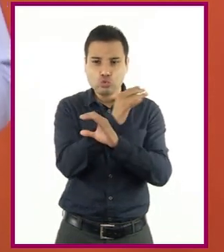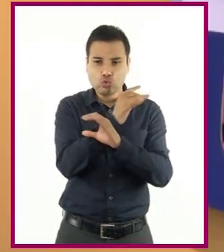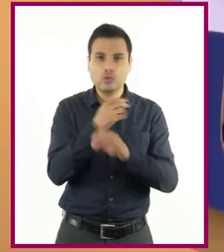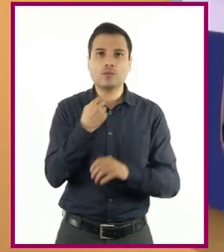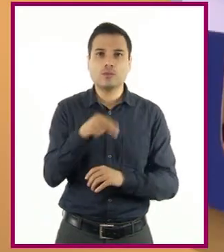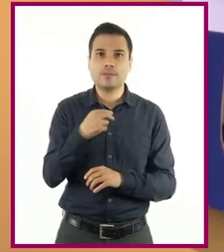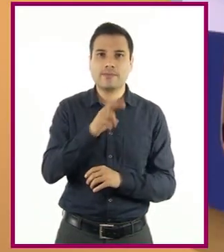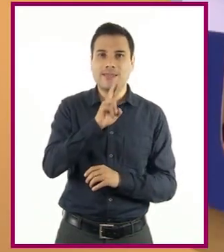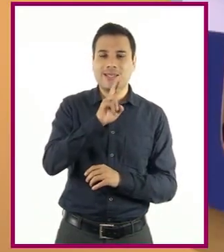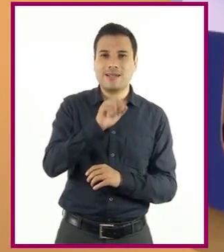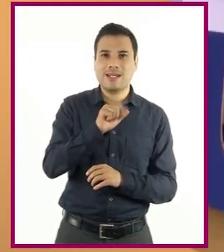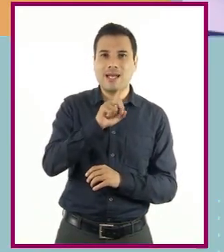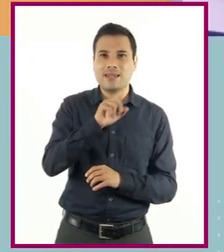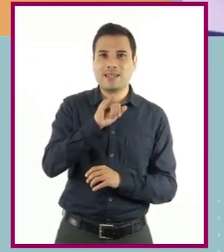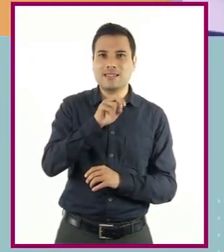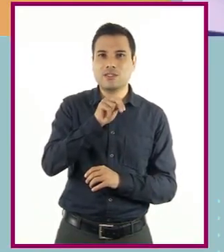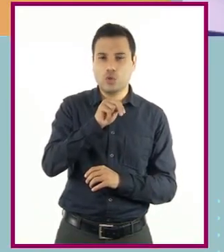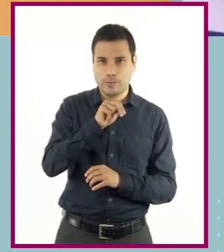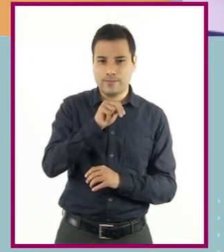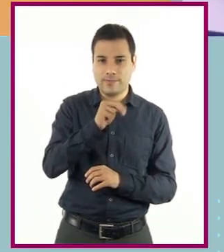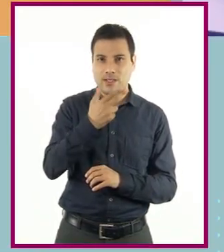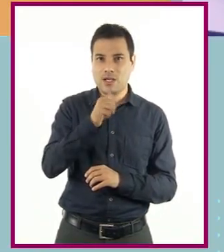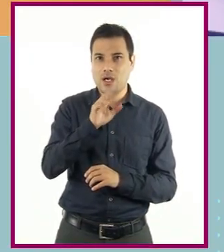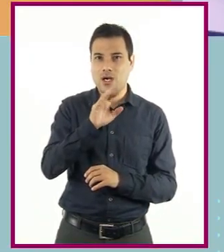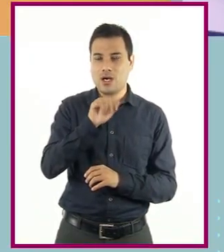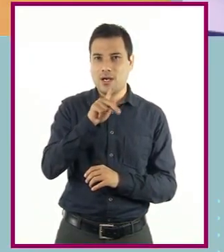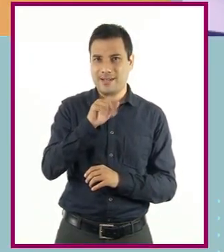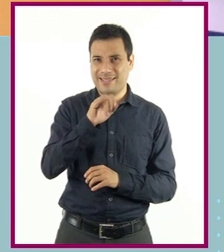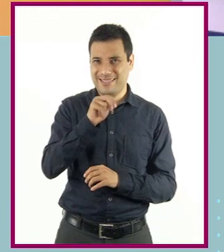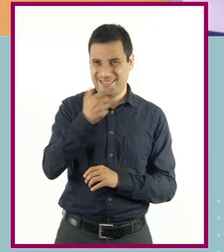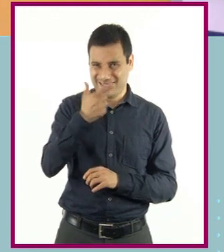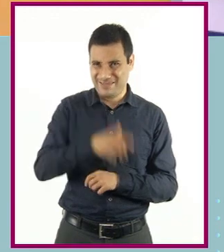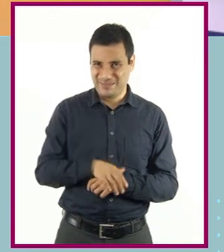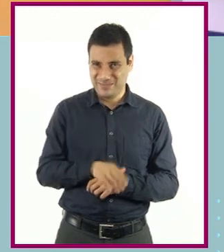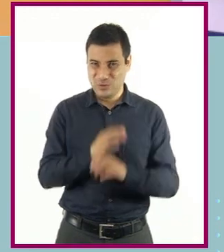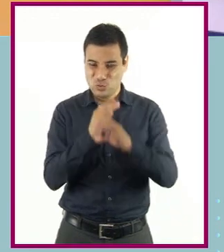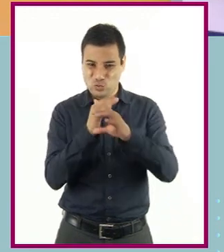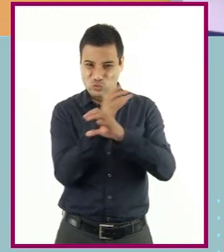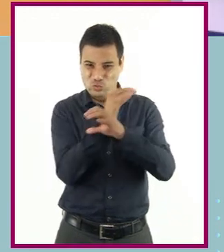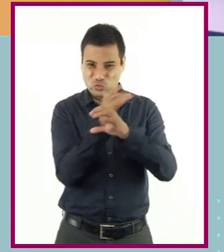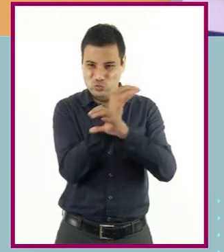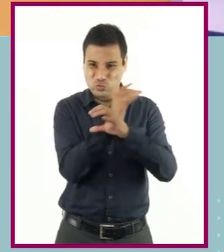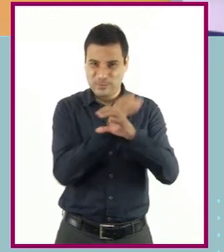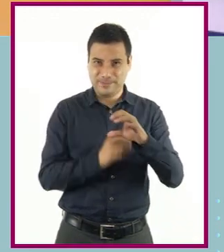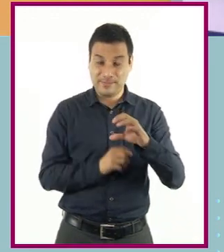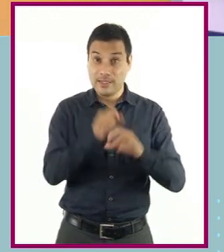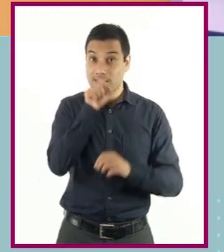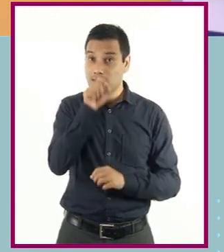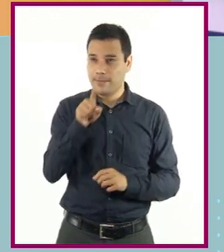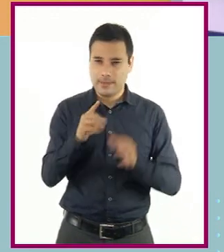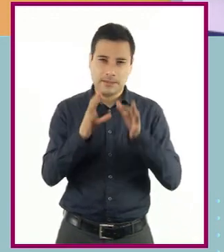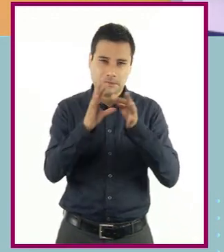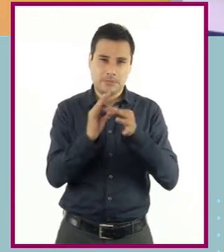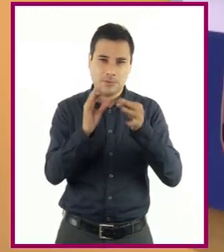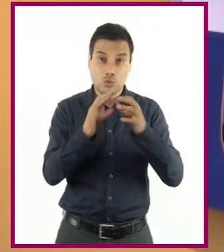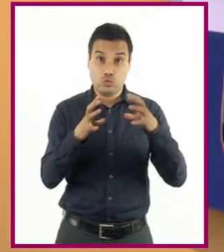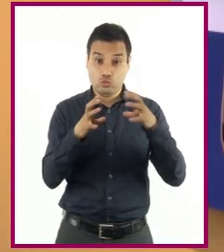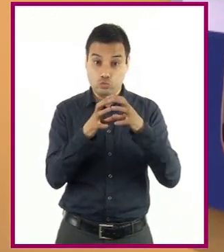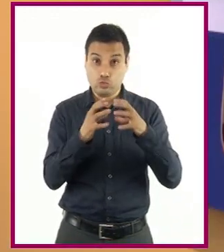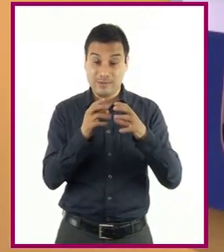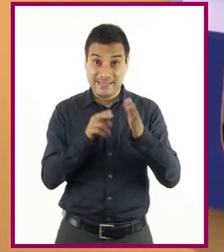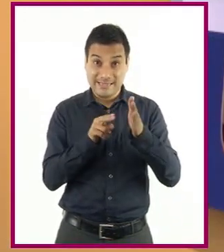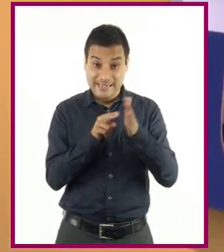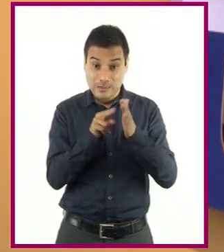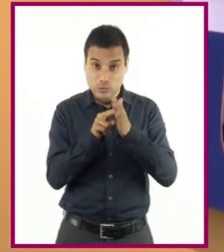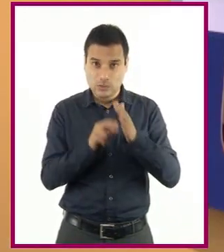Hawking. En dicha teoría de la radiación o radiación de Hawking, también señaló que los agujeros negros,